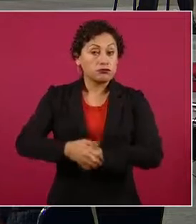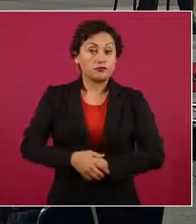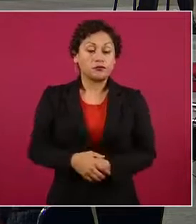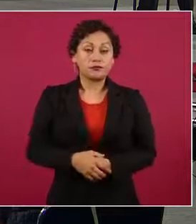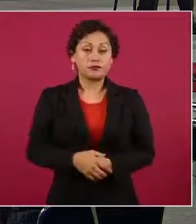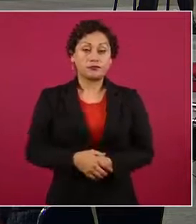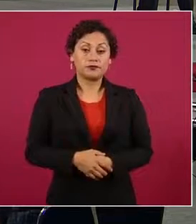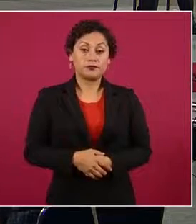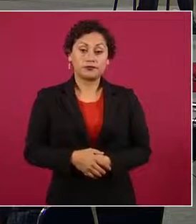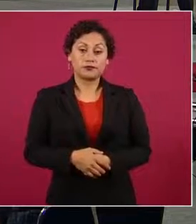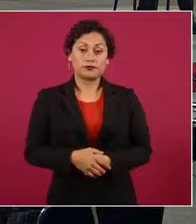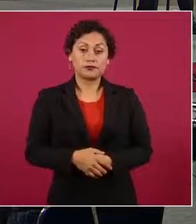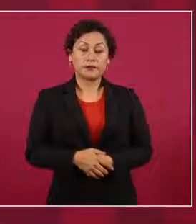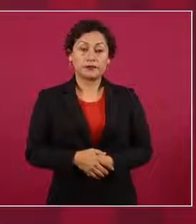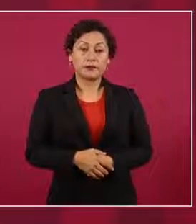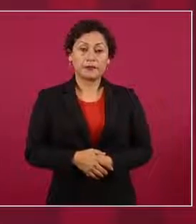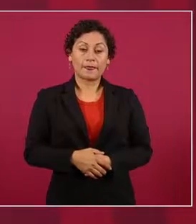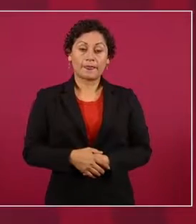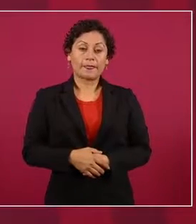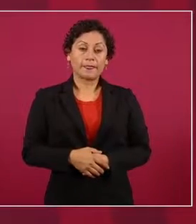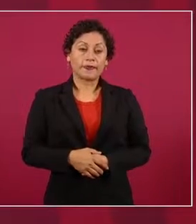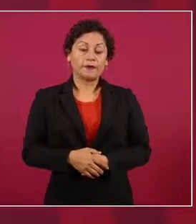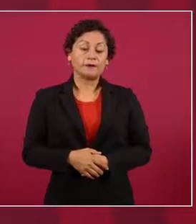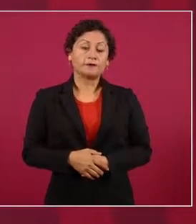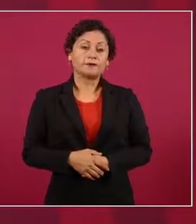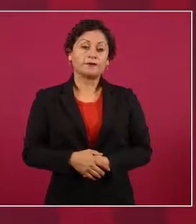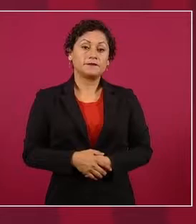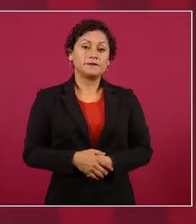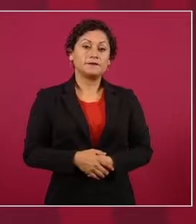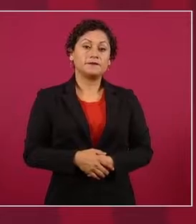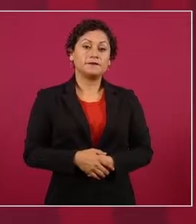Mire, son tiempos de